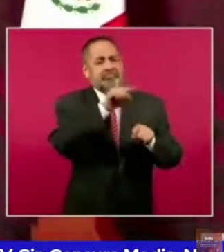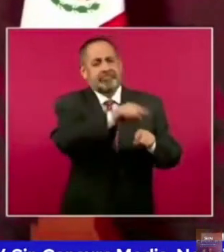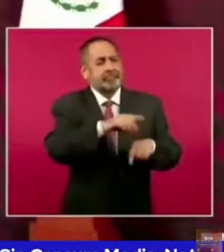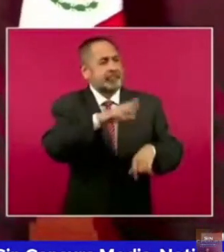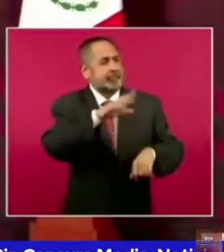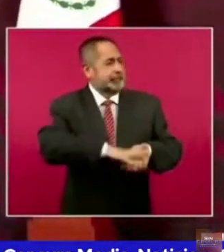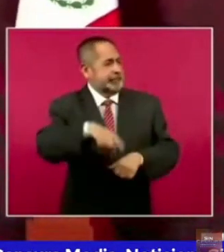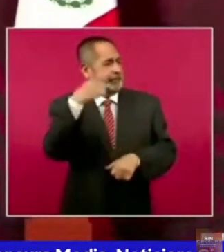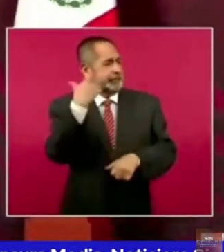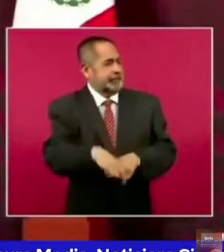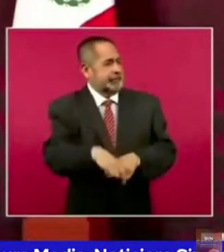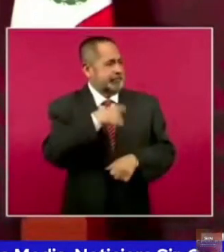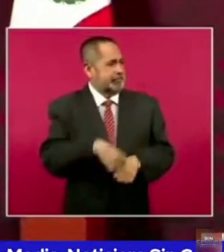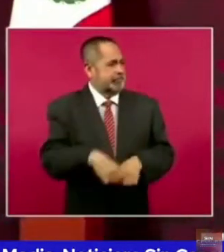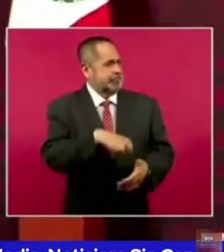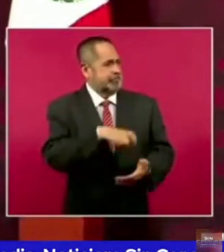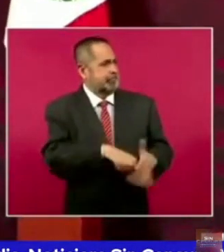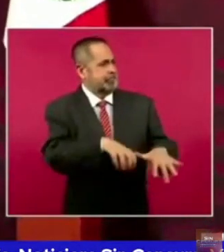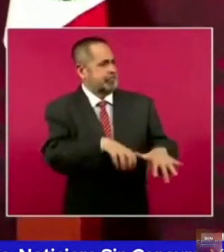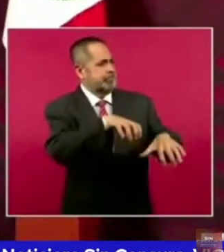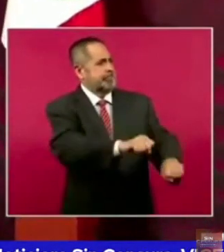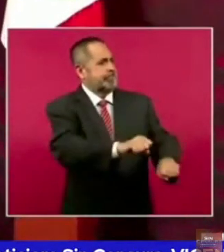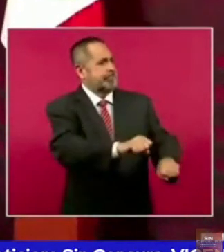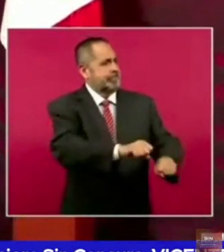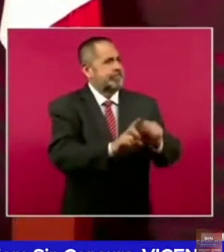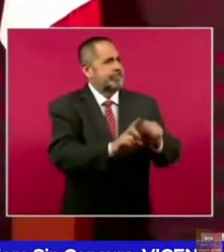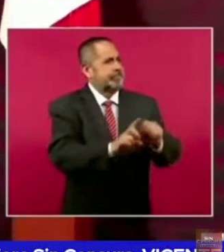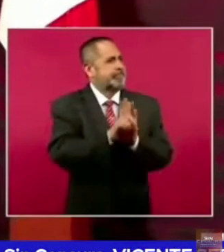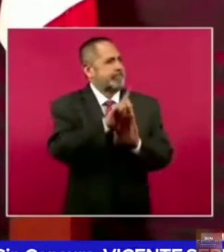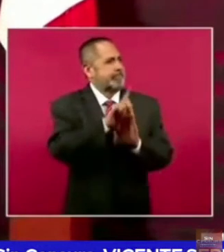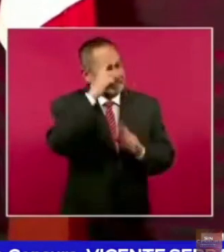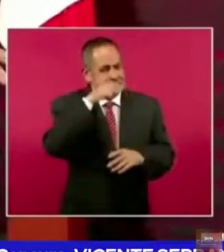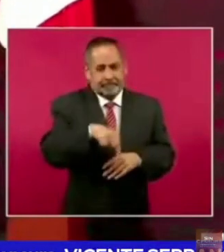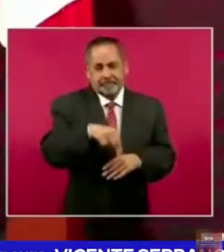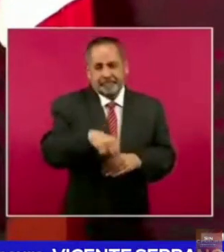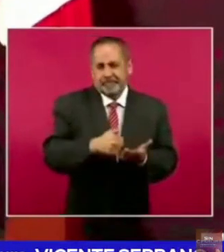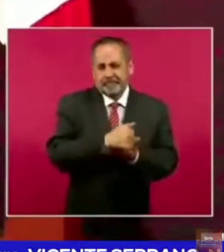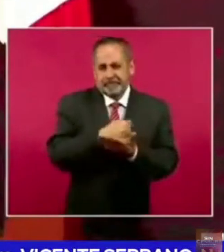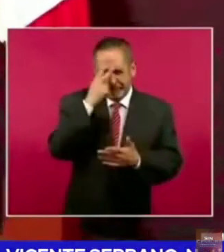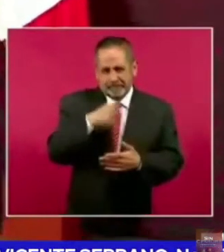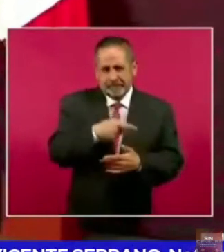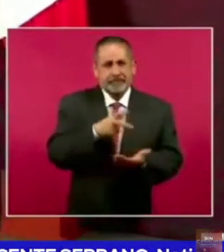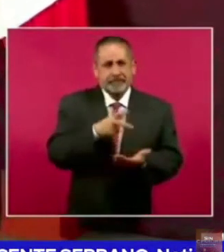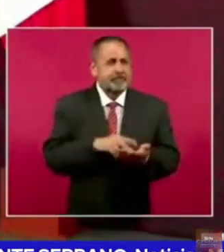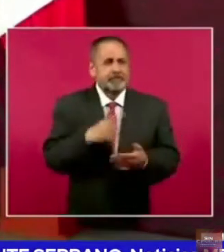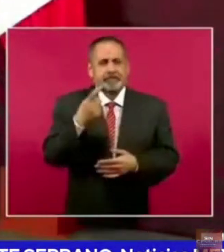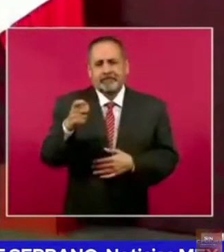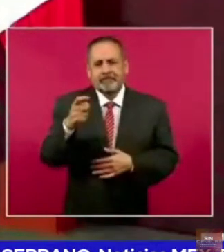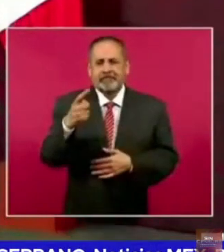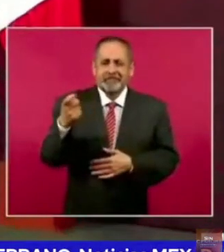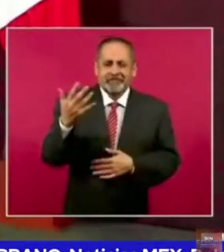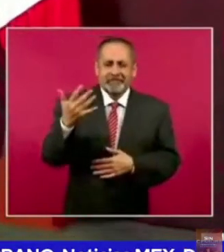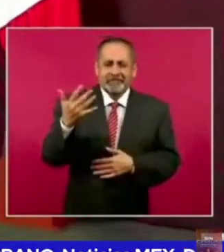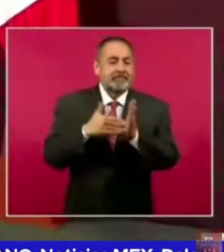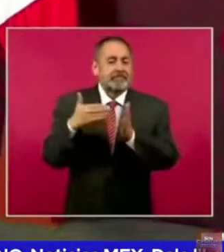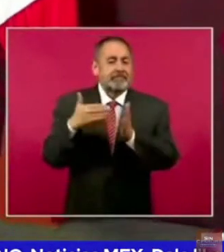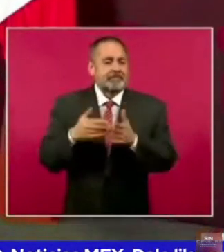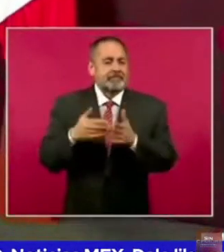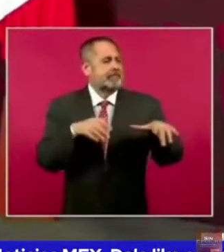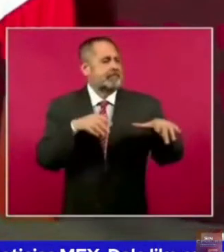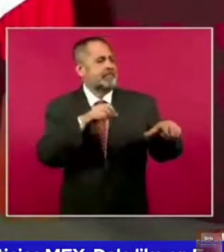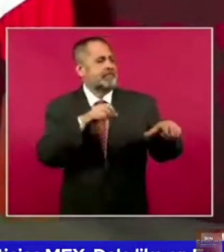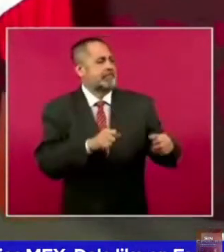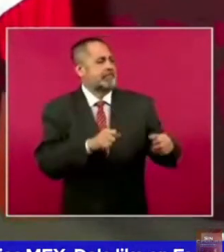más exclusivas de la capital, departamentos de 100, 150 millones